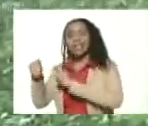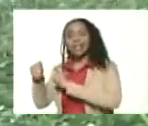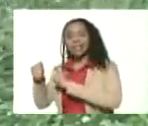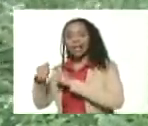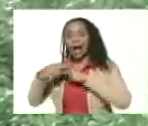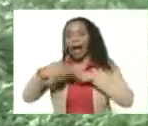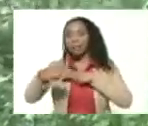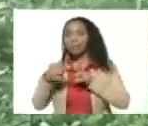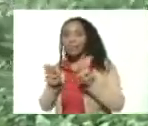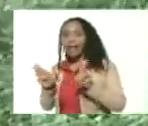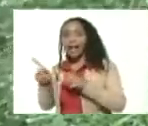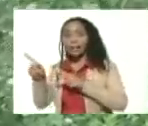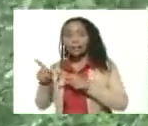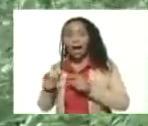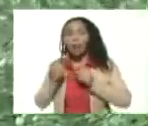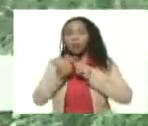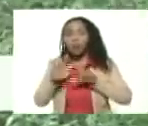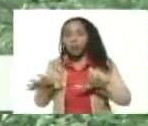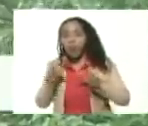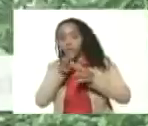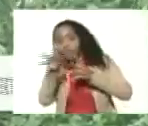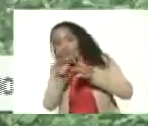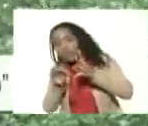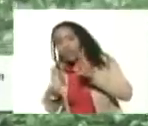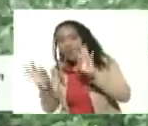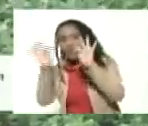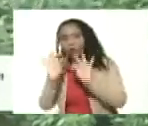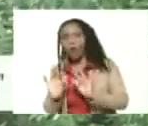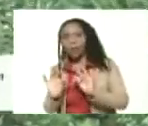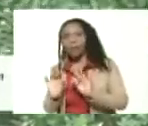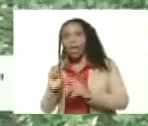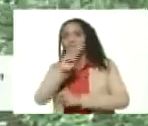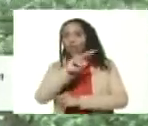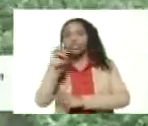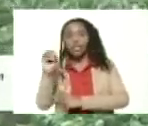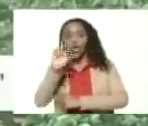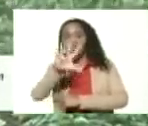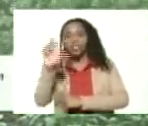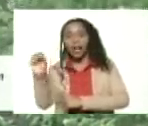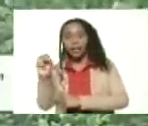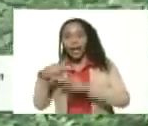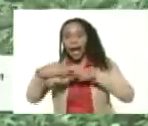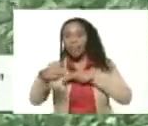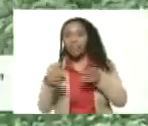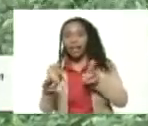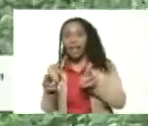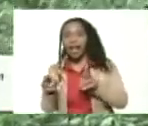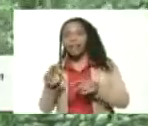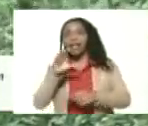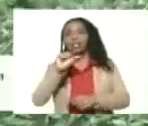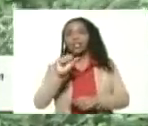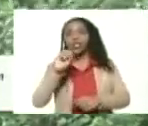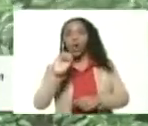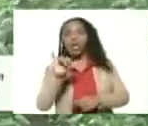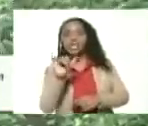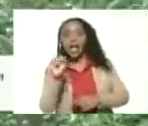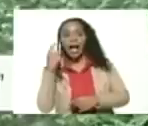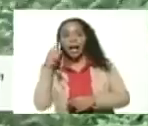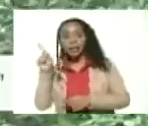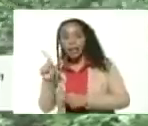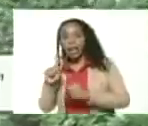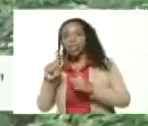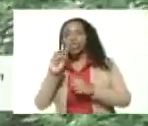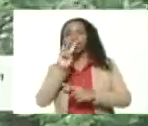esas están desglosadas de la siguiente manera: 230 hectáreas de soya,